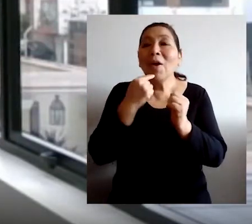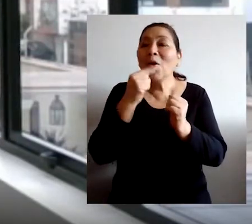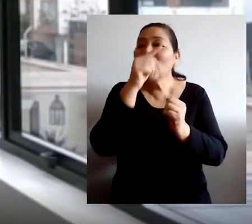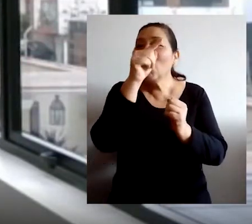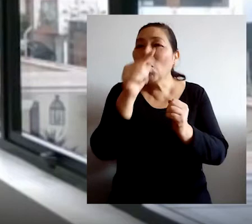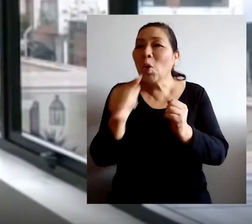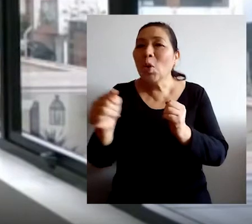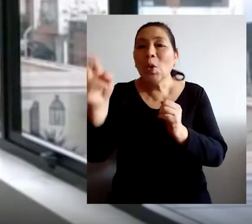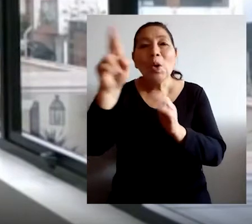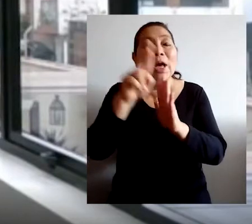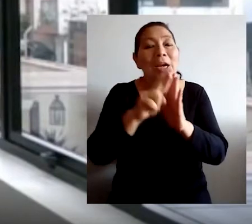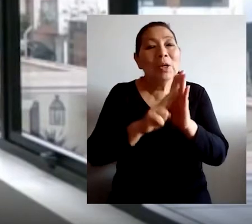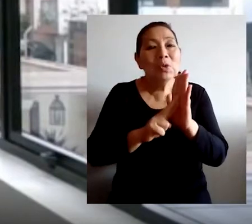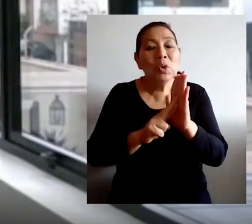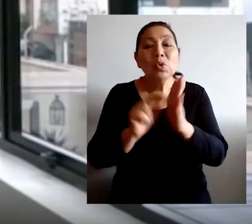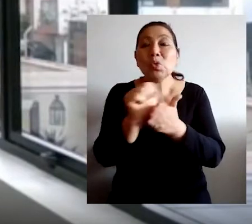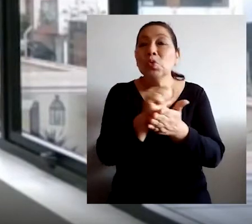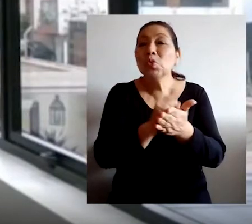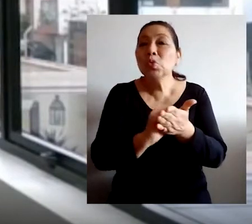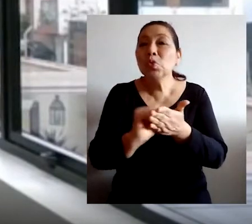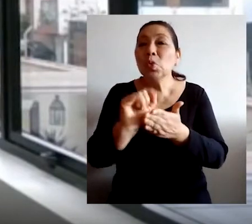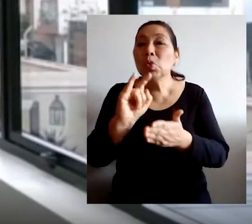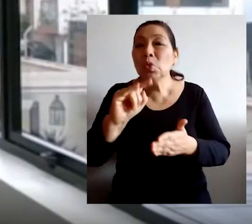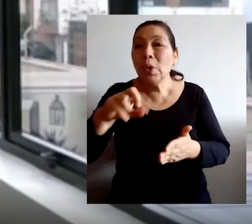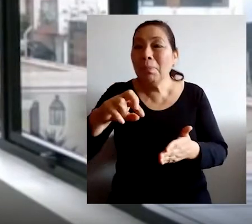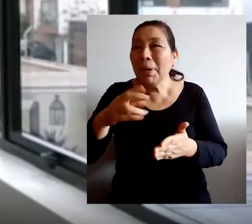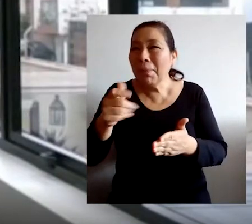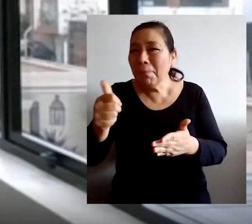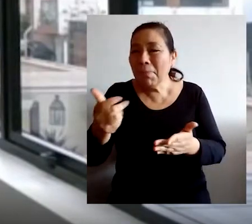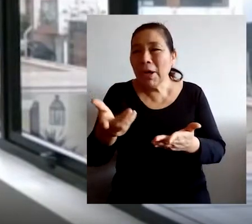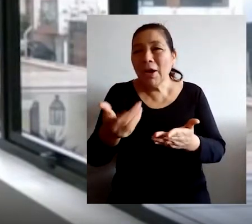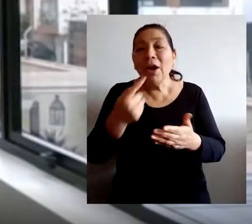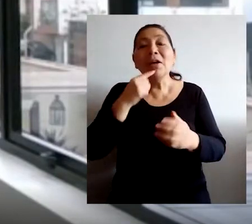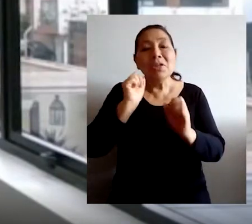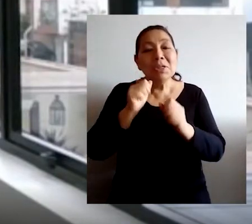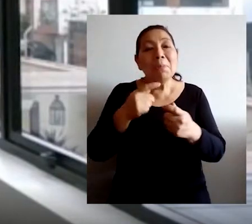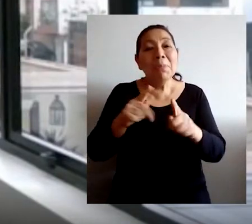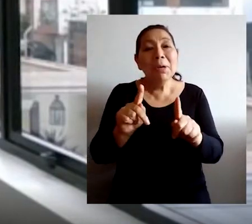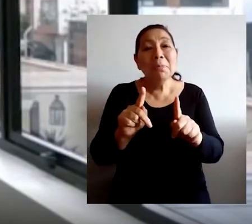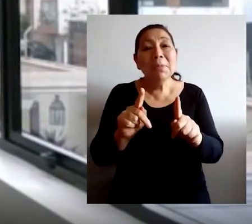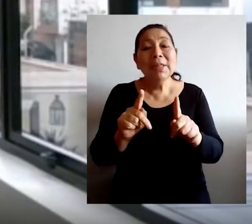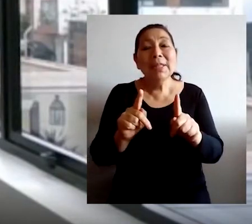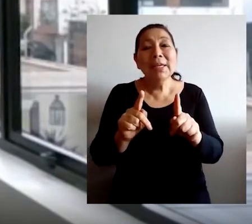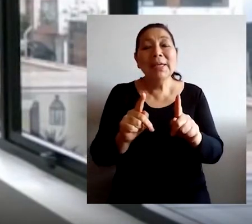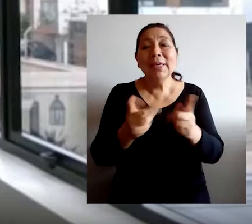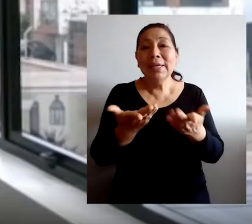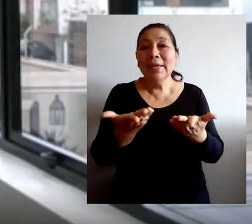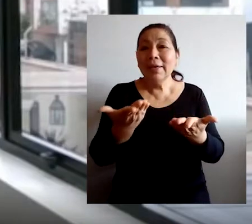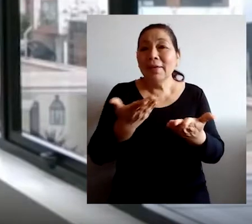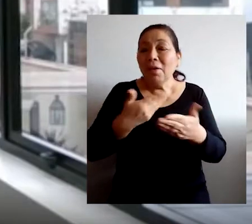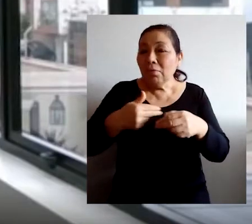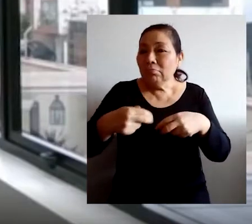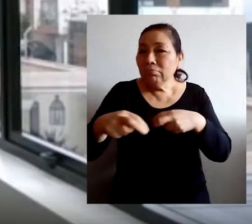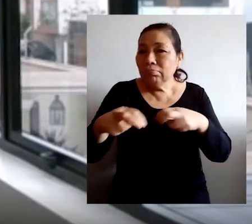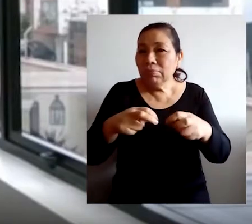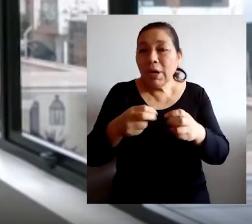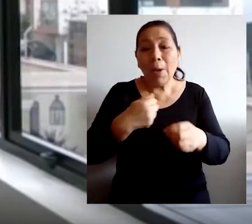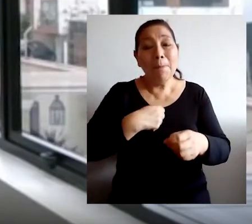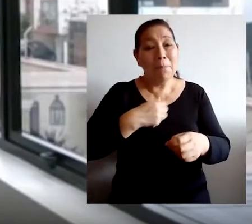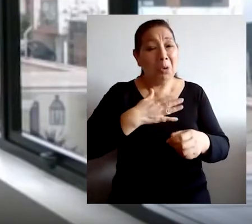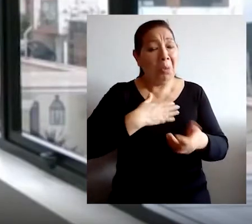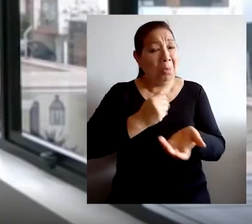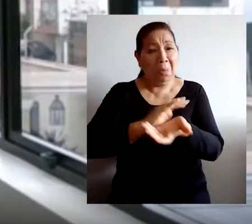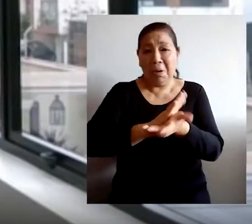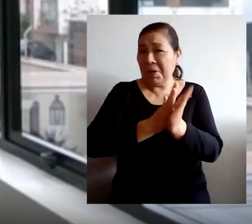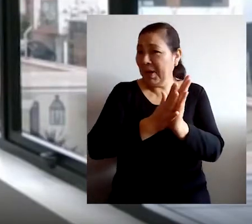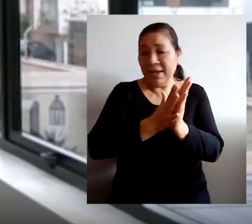declaró nula la resolución suprema que autorizó este desplazamiento de la propiedad de